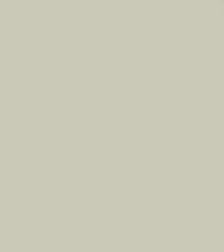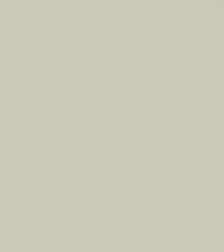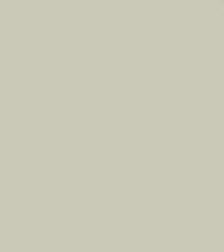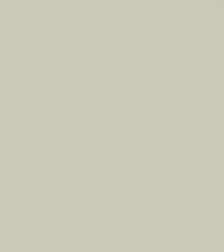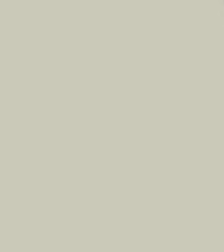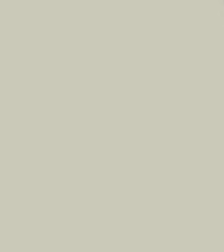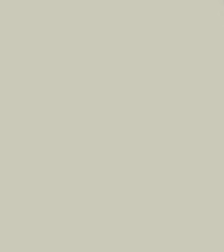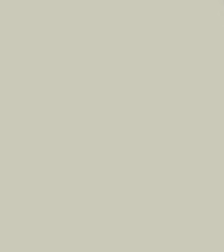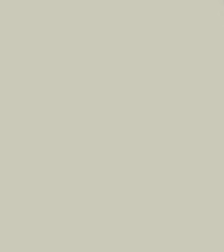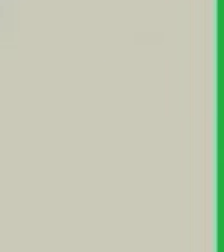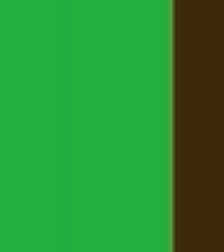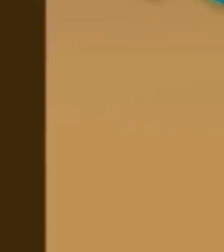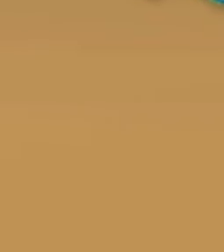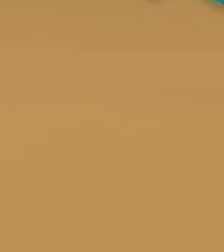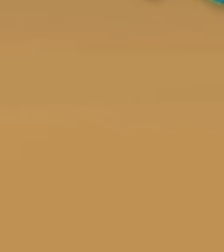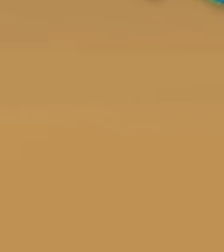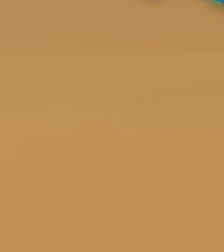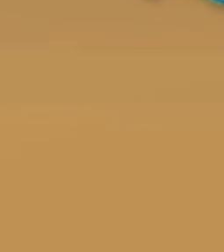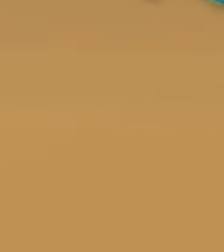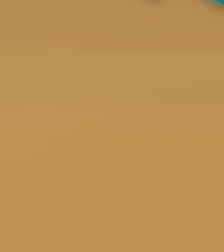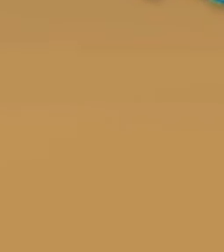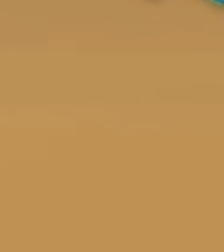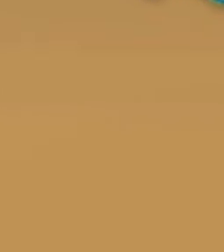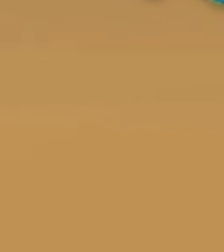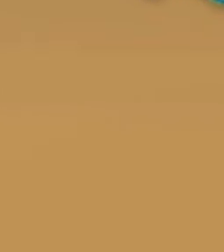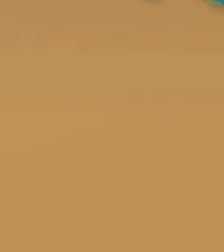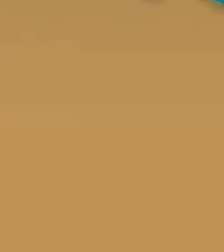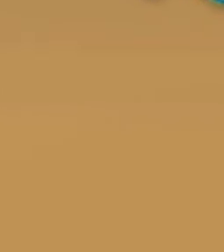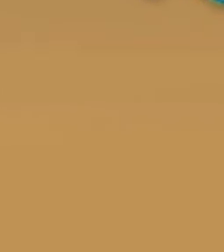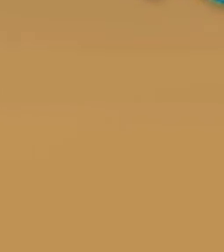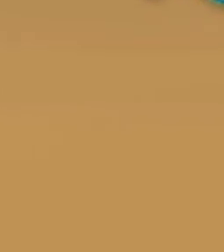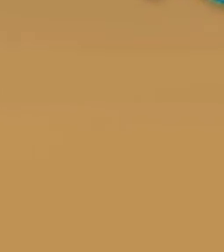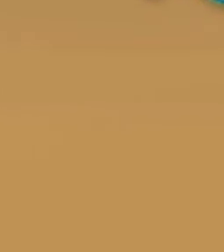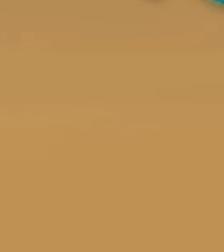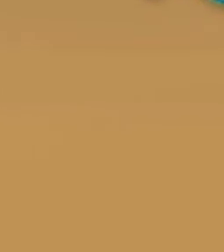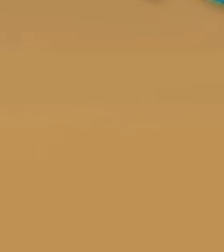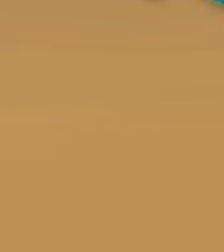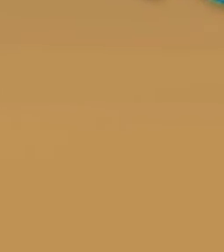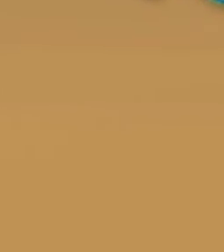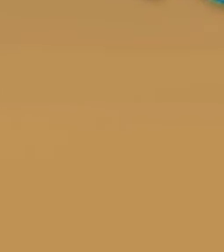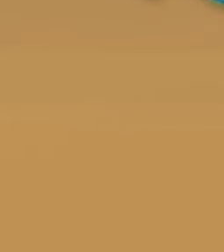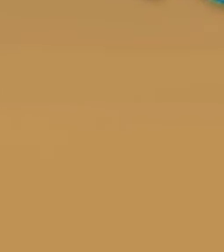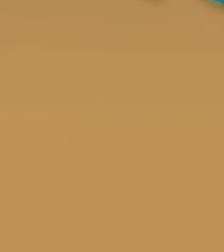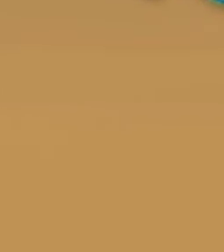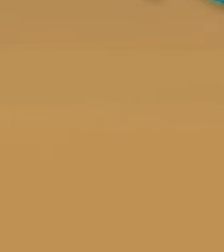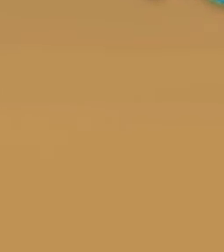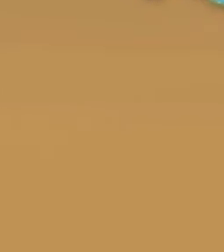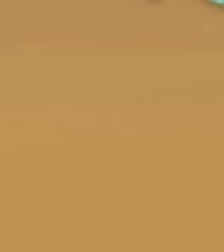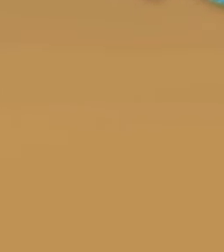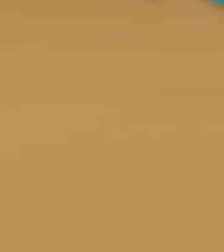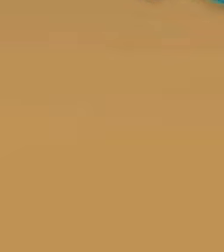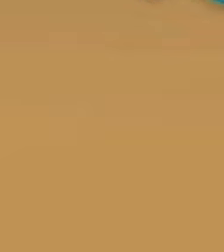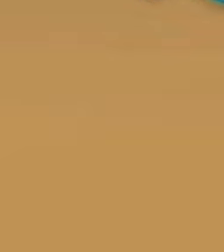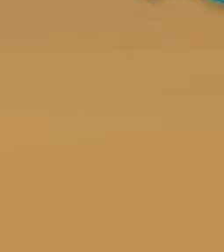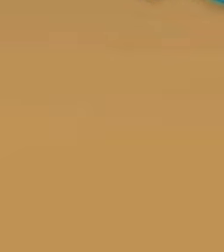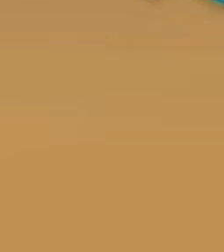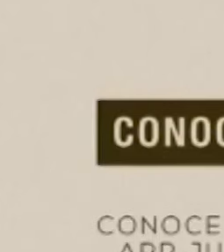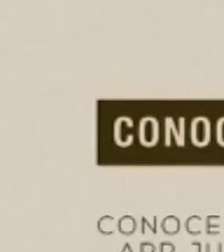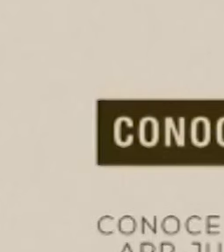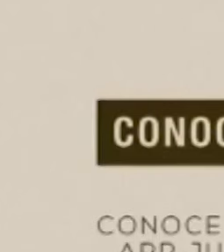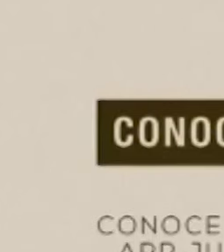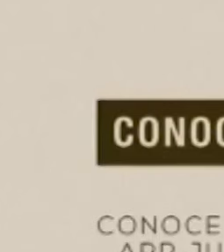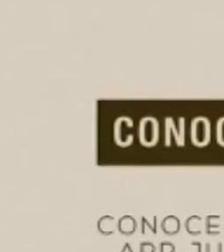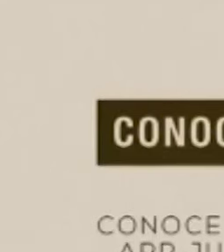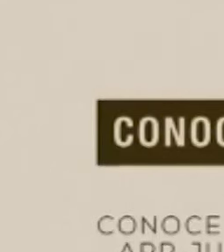Jumbo y Metro. Este 23 y 24 de julio, si estás inscrito a Punto Cenco Sud, lleva 2 y pagas 1 en huevos Nápoles Extra Grande